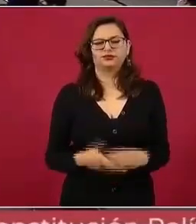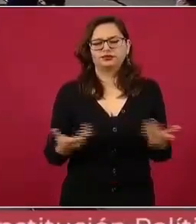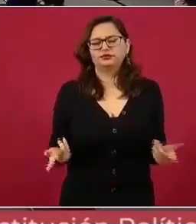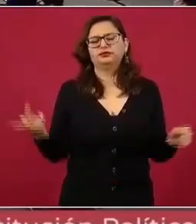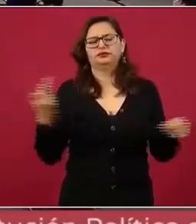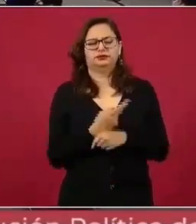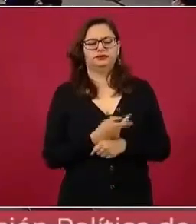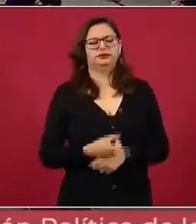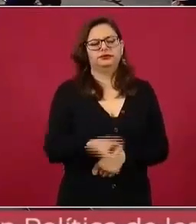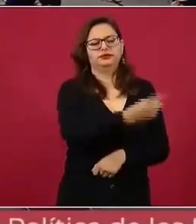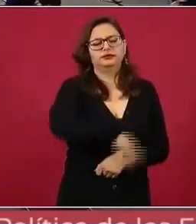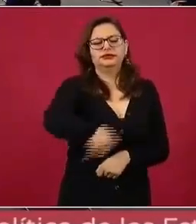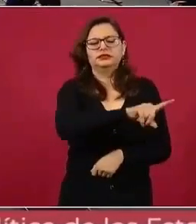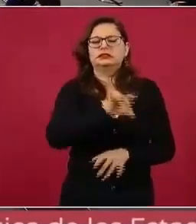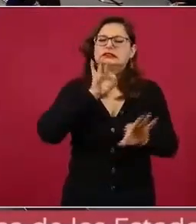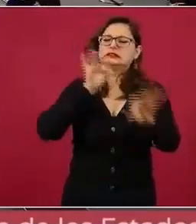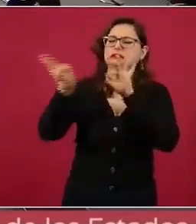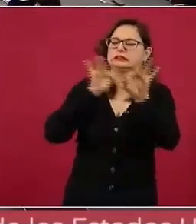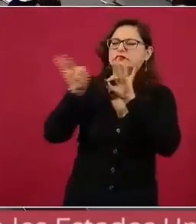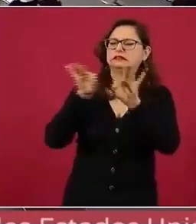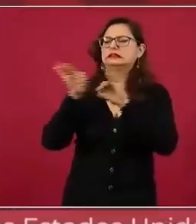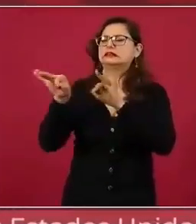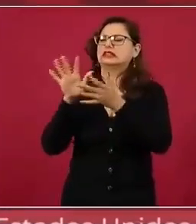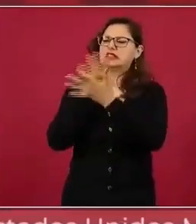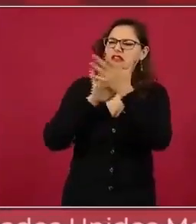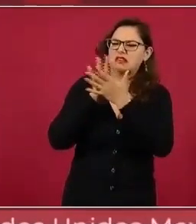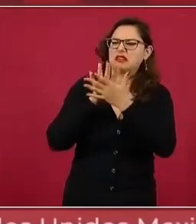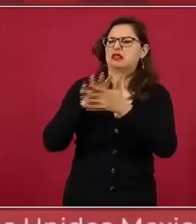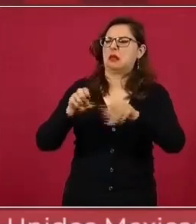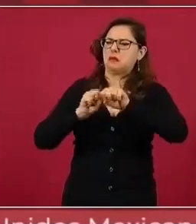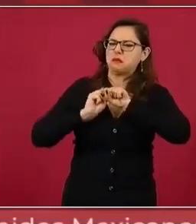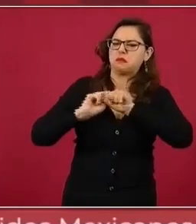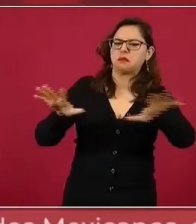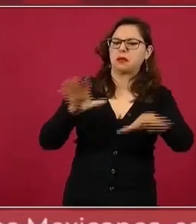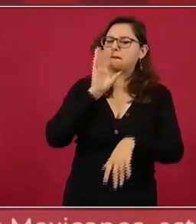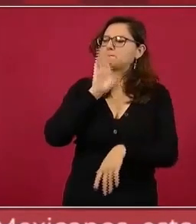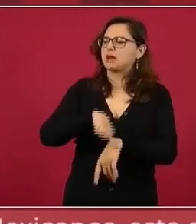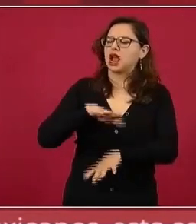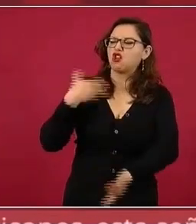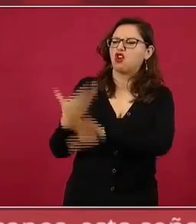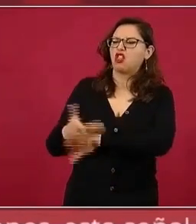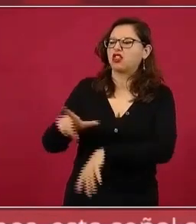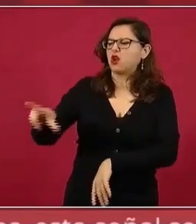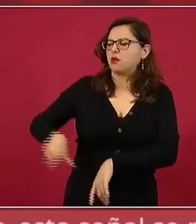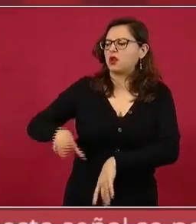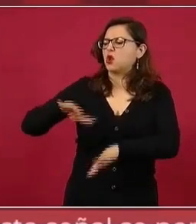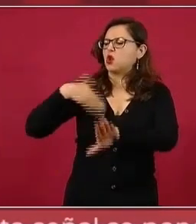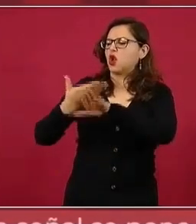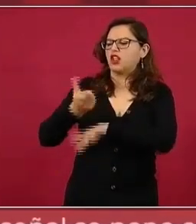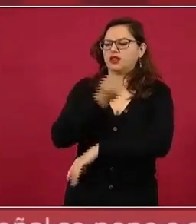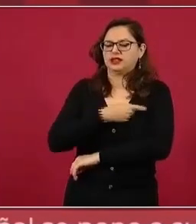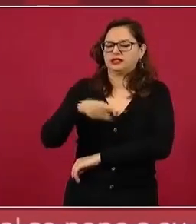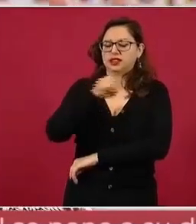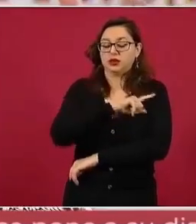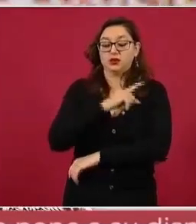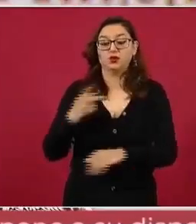de pervertir, de sabotear las estrategias de salud pública o las políticas